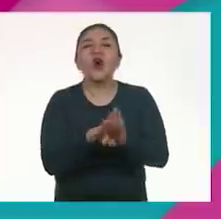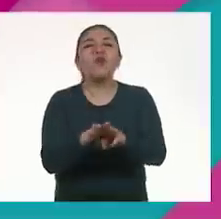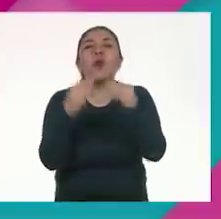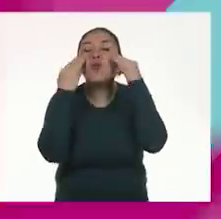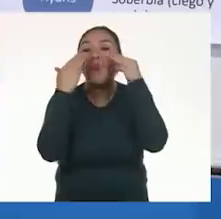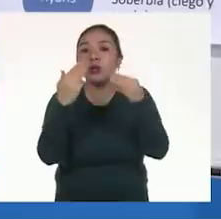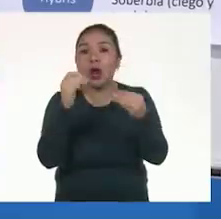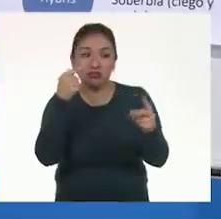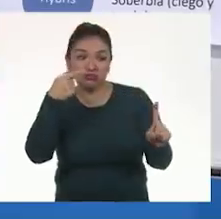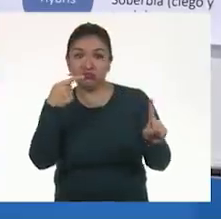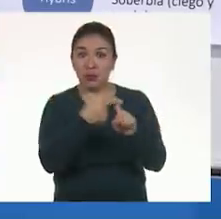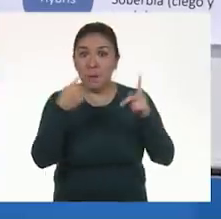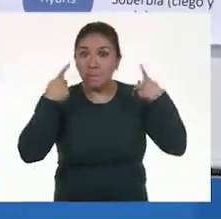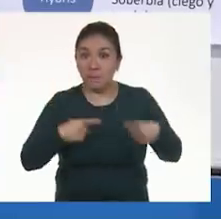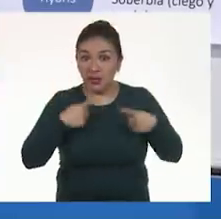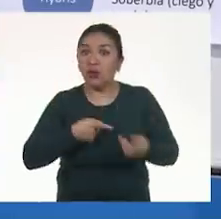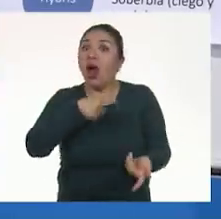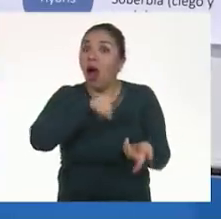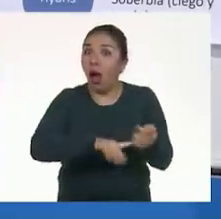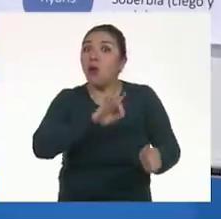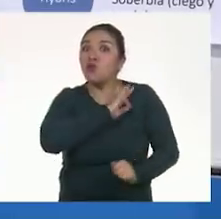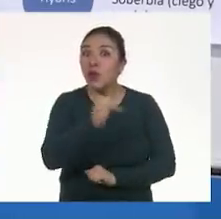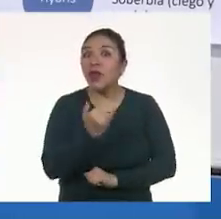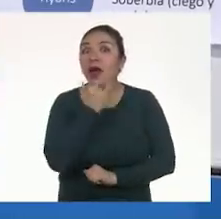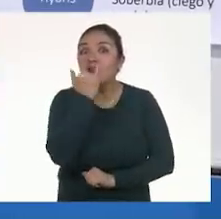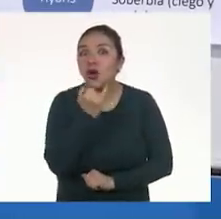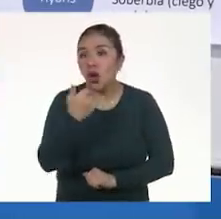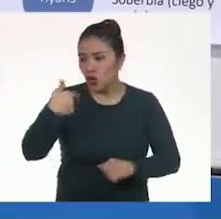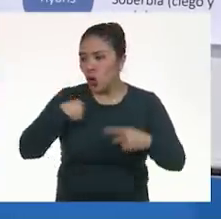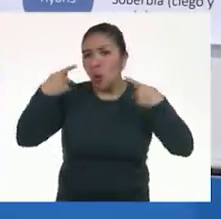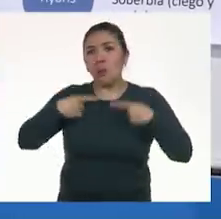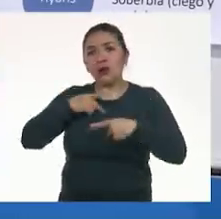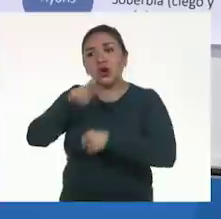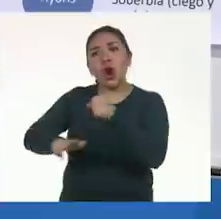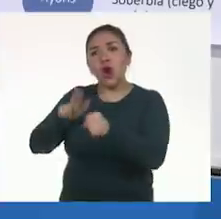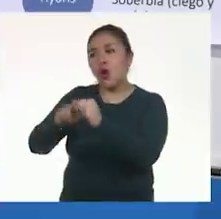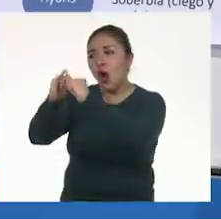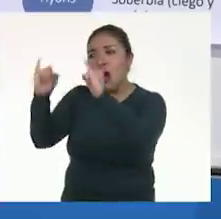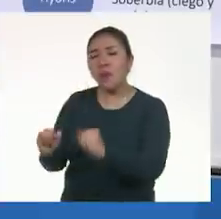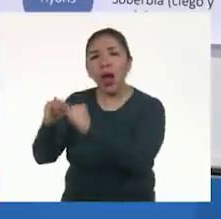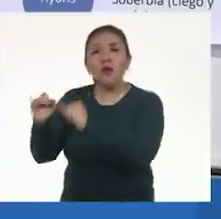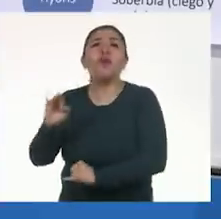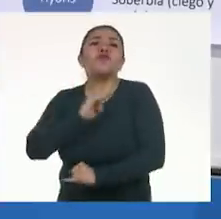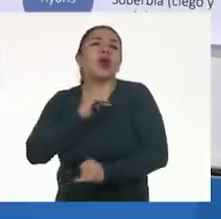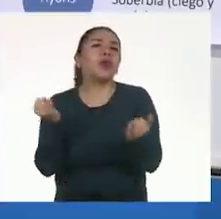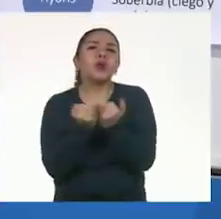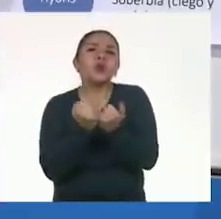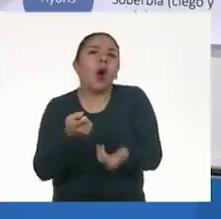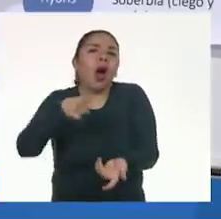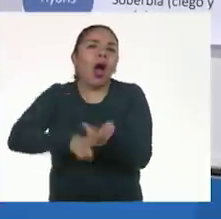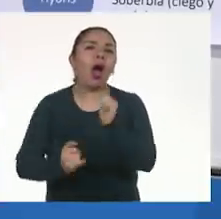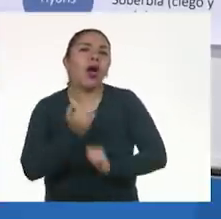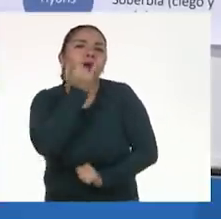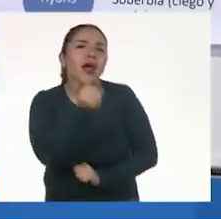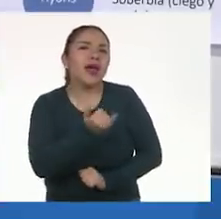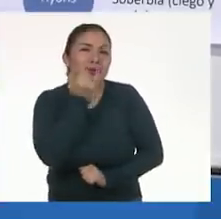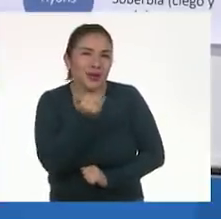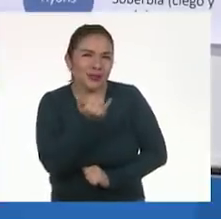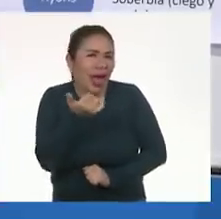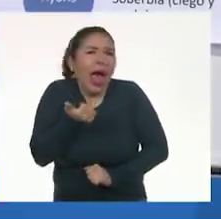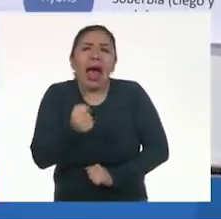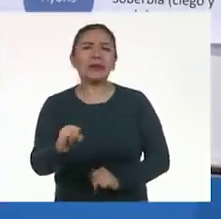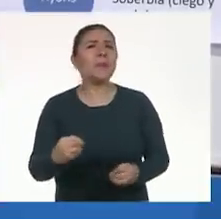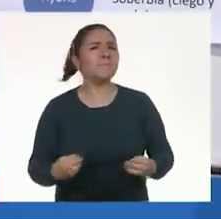si él puede cometer errores, nosotros con mayor razón, ¿no? Pero efectivamente en la vida real hay gente que es capaz, aunque no